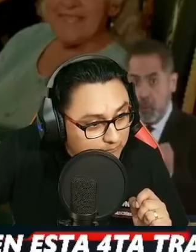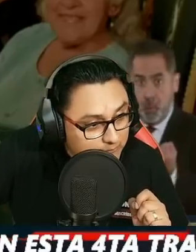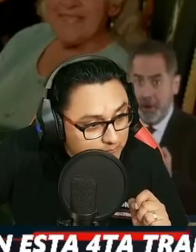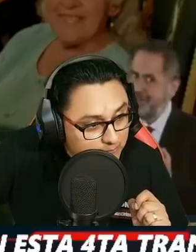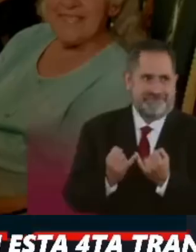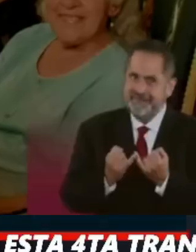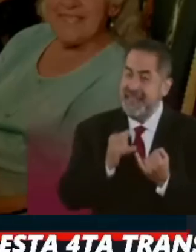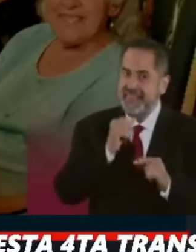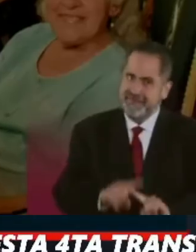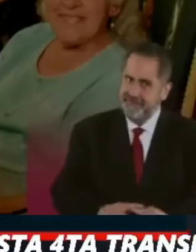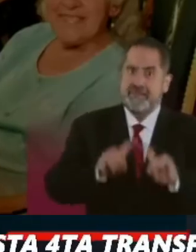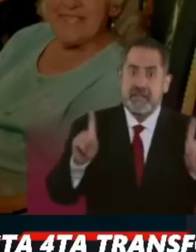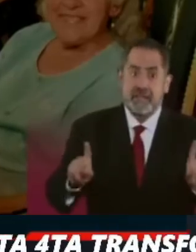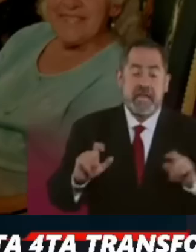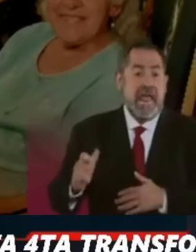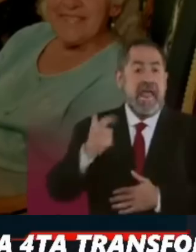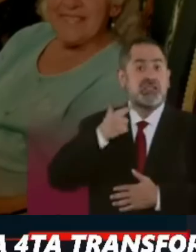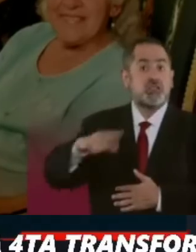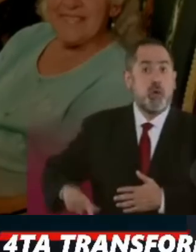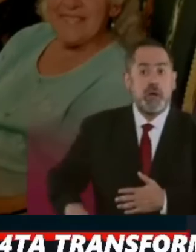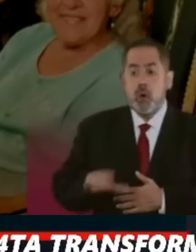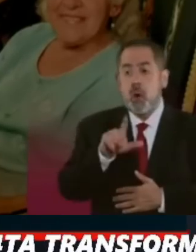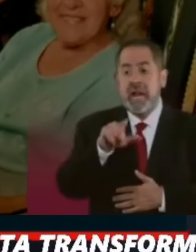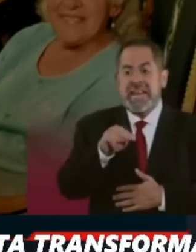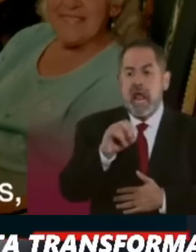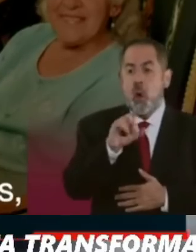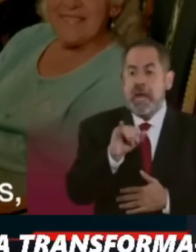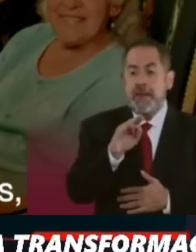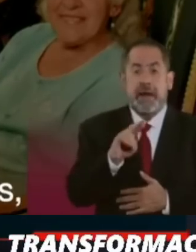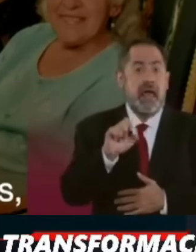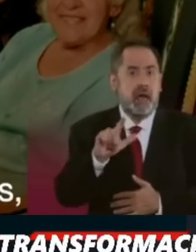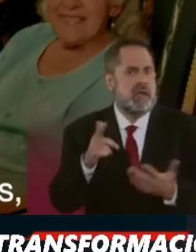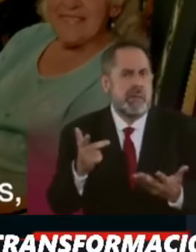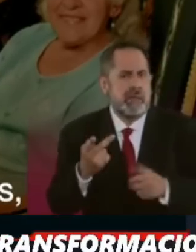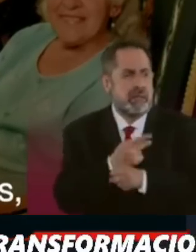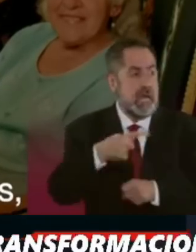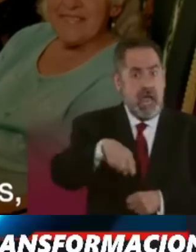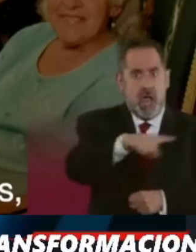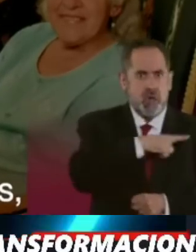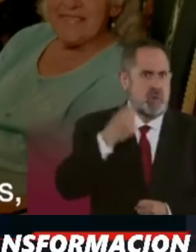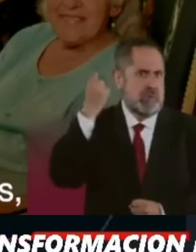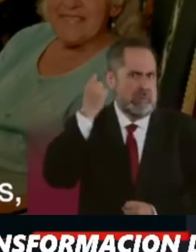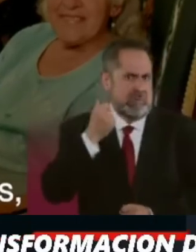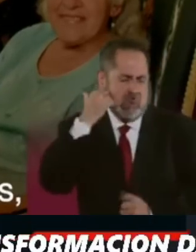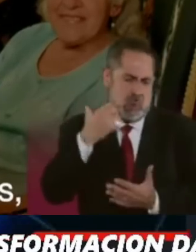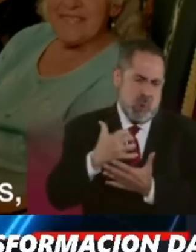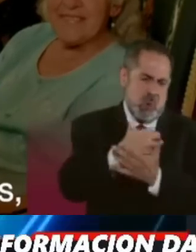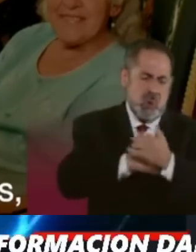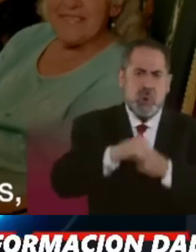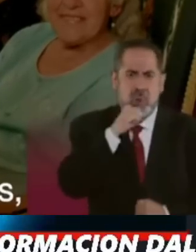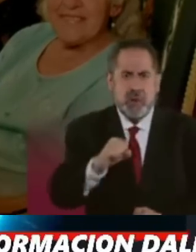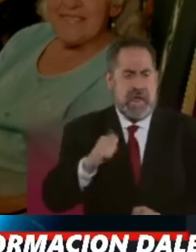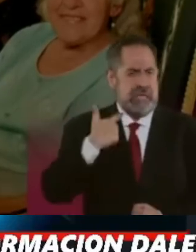No somos iguales. Durante los gobiernos neoliberales, las pensiones jugosas eran para los